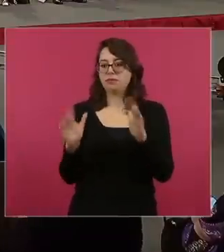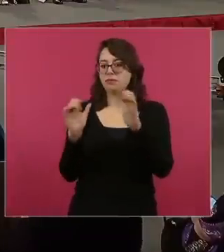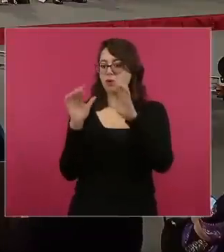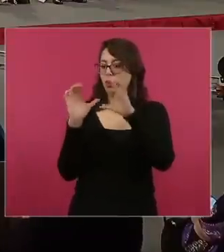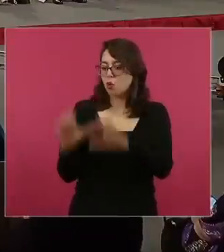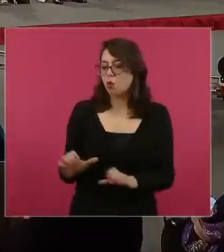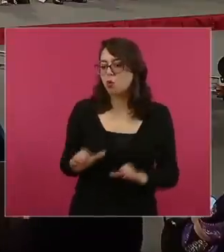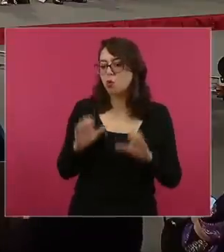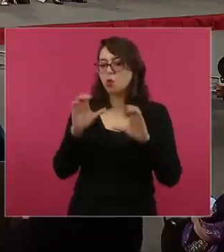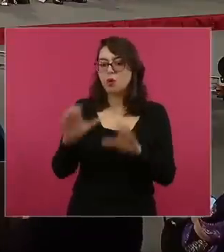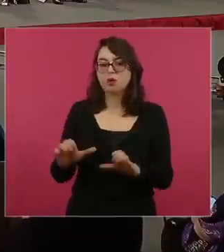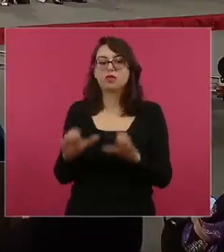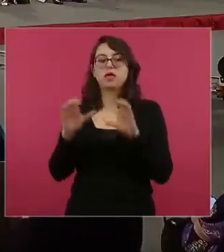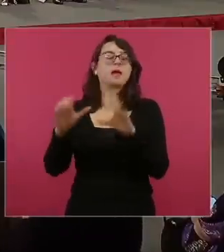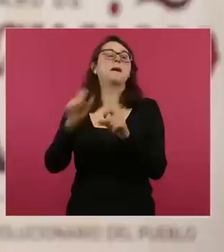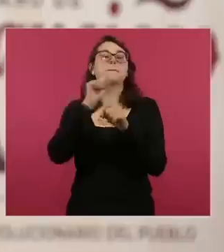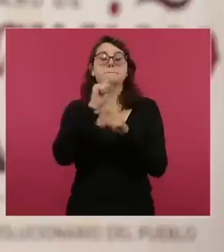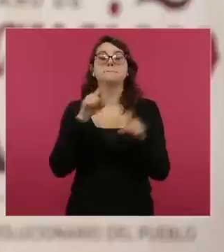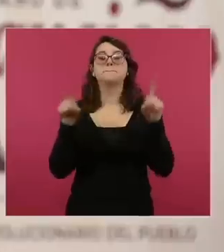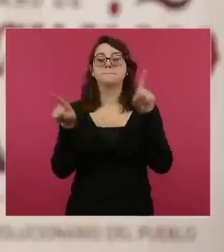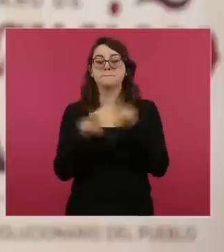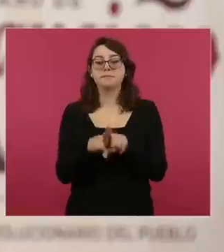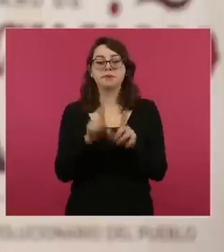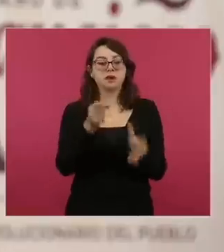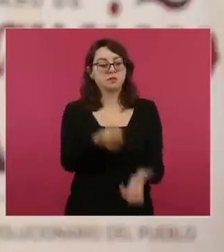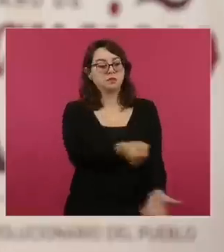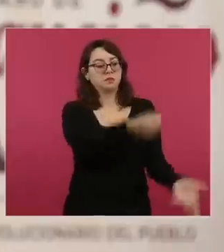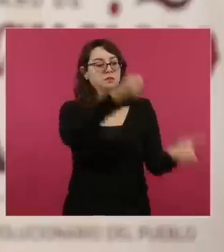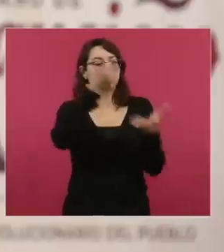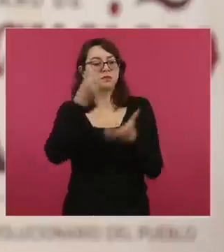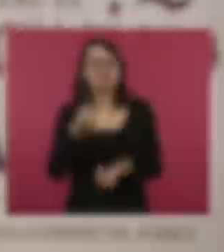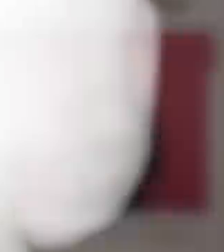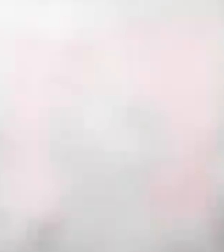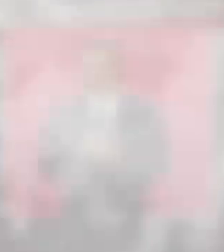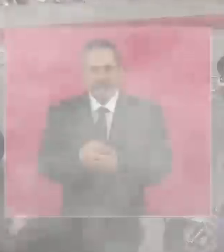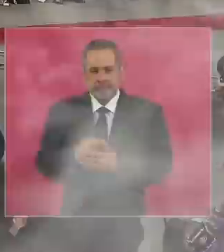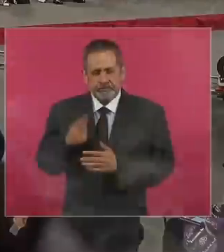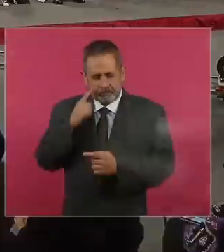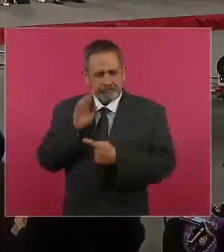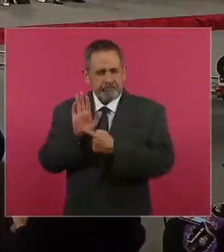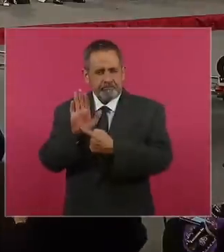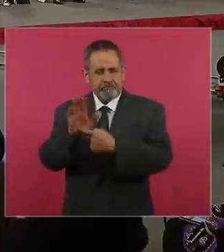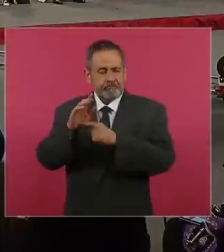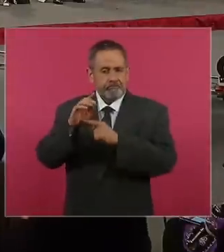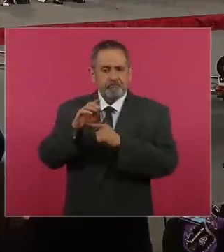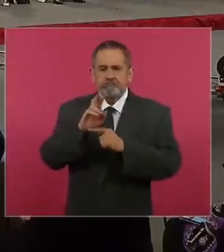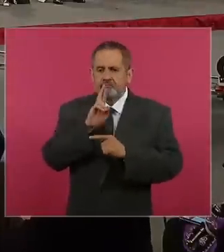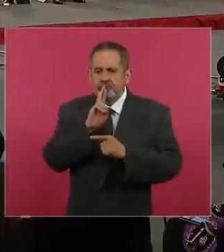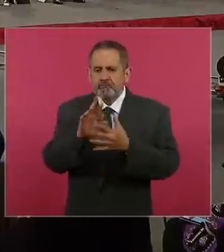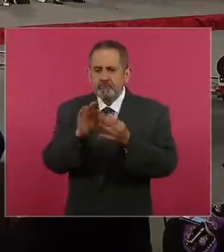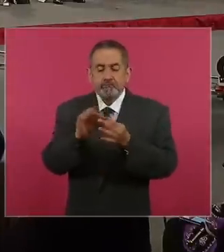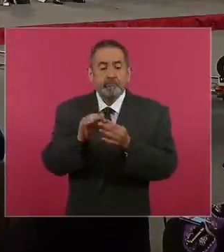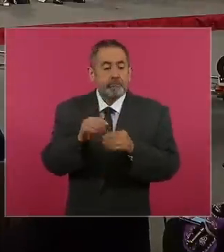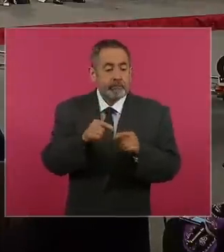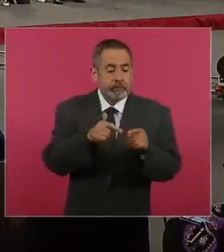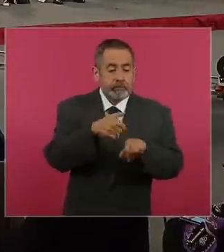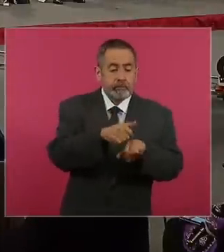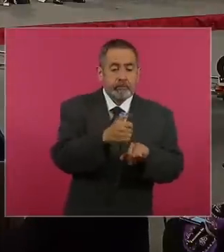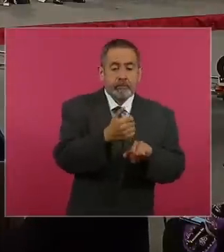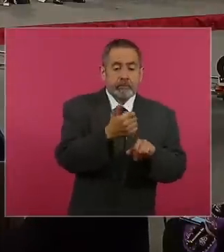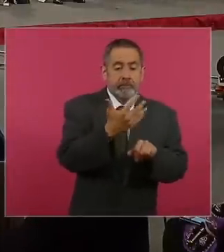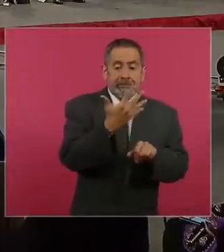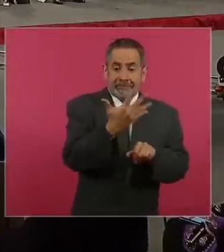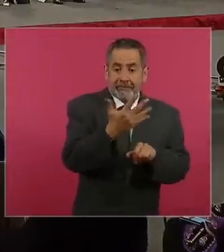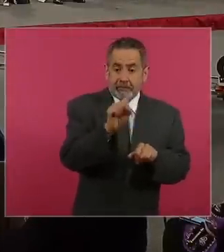emplear de manera responsable los recursos materiales económicos ambientales del pueblo de México. Reporte del tramo 5 sur C que